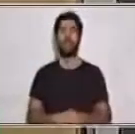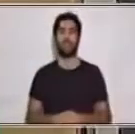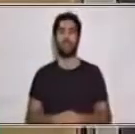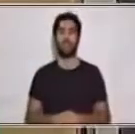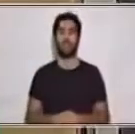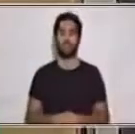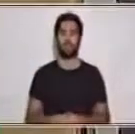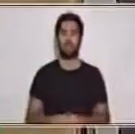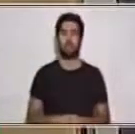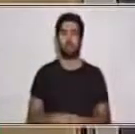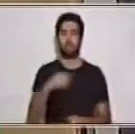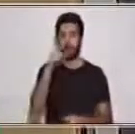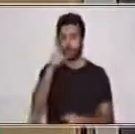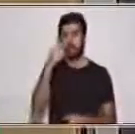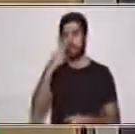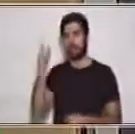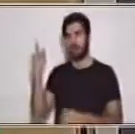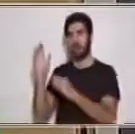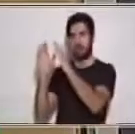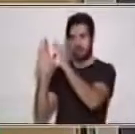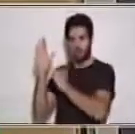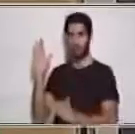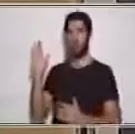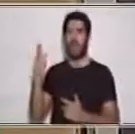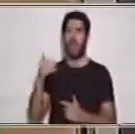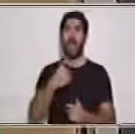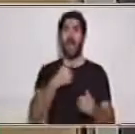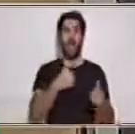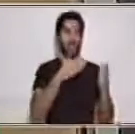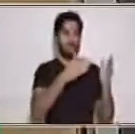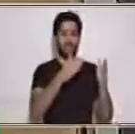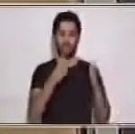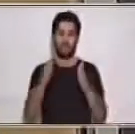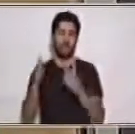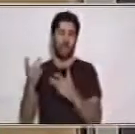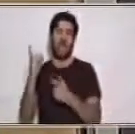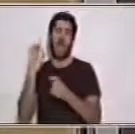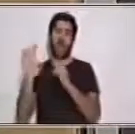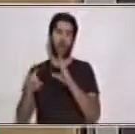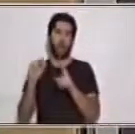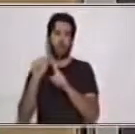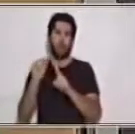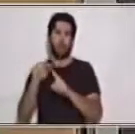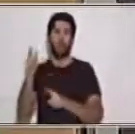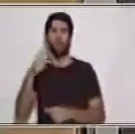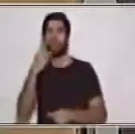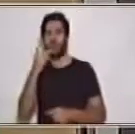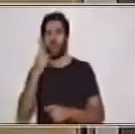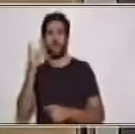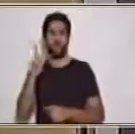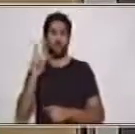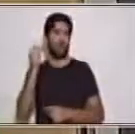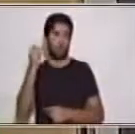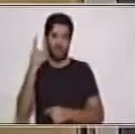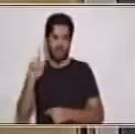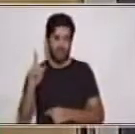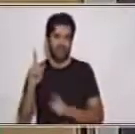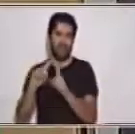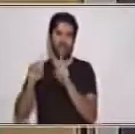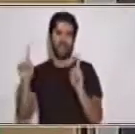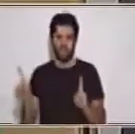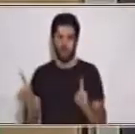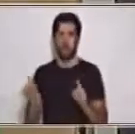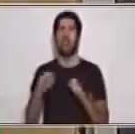el párrafo? No hay una secuencia o no hay una coherencia en lo que se quiere transmitir. Pues para ello